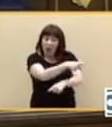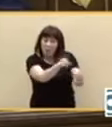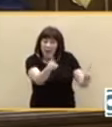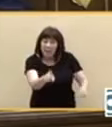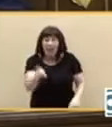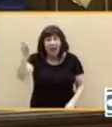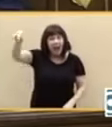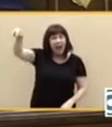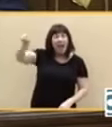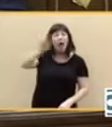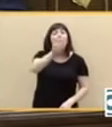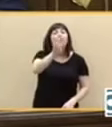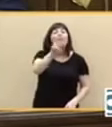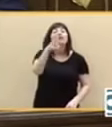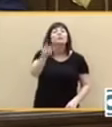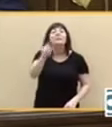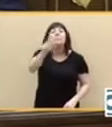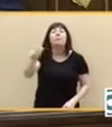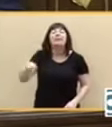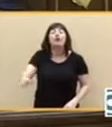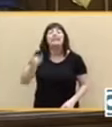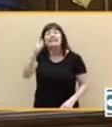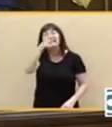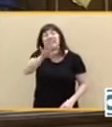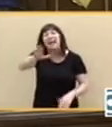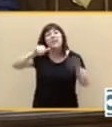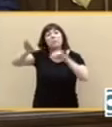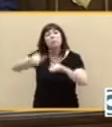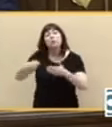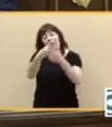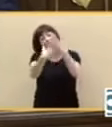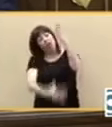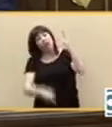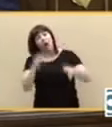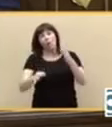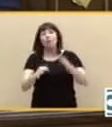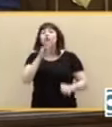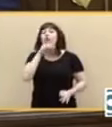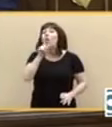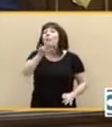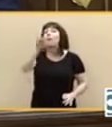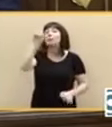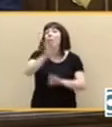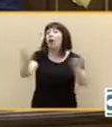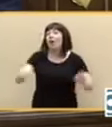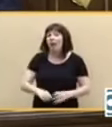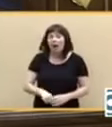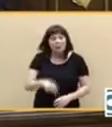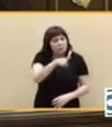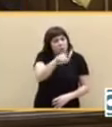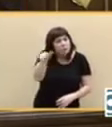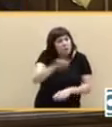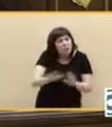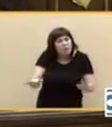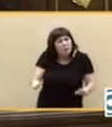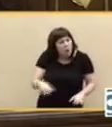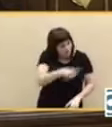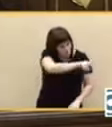valencianos imputados. 420 y no han llamado ninguno. Podrían preguntarles.